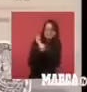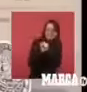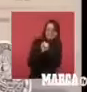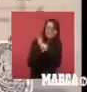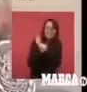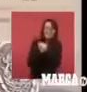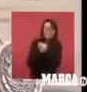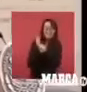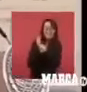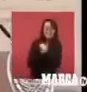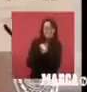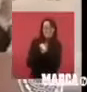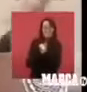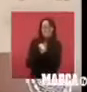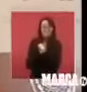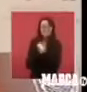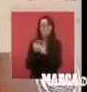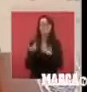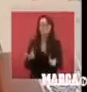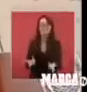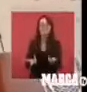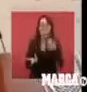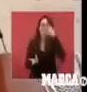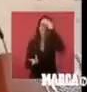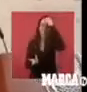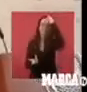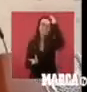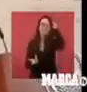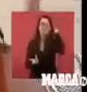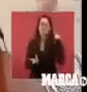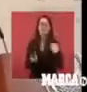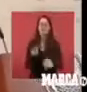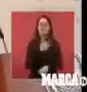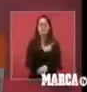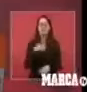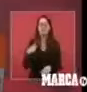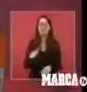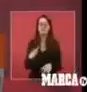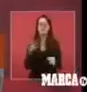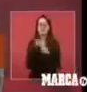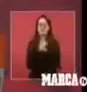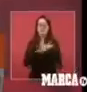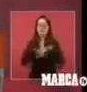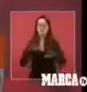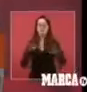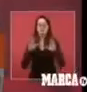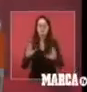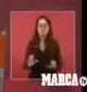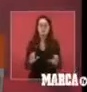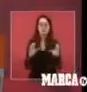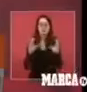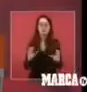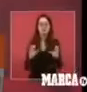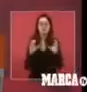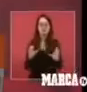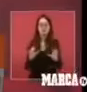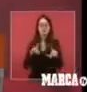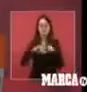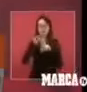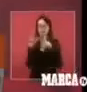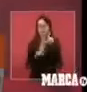pues tenemos ya que cuidar también nuestra información por seguridad